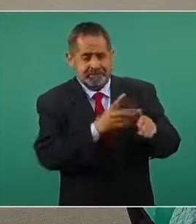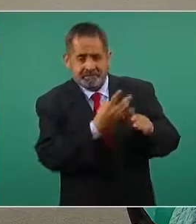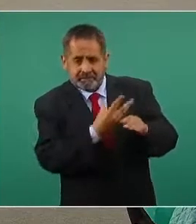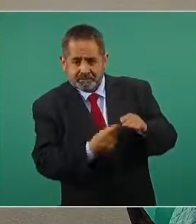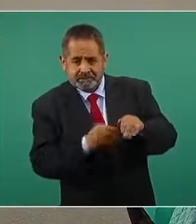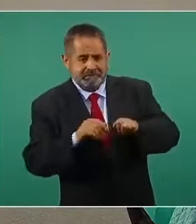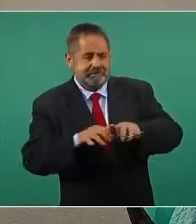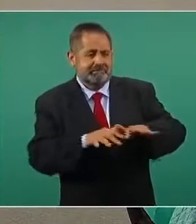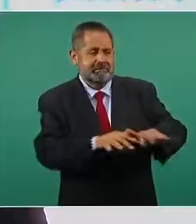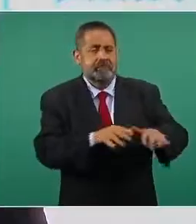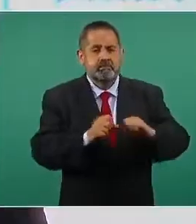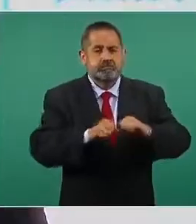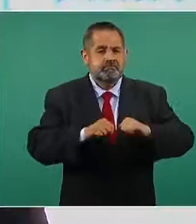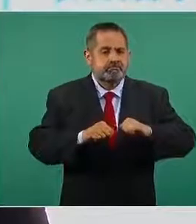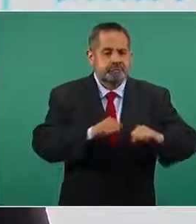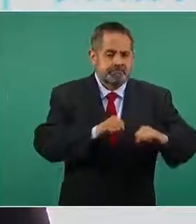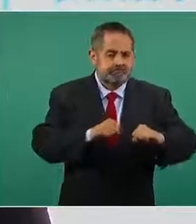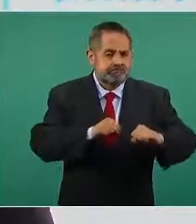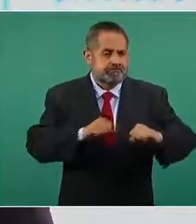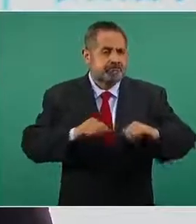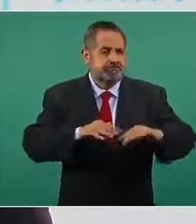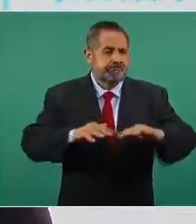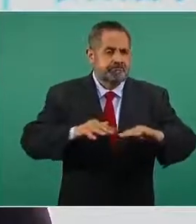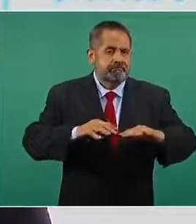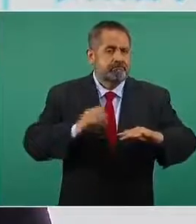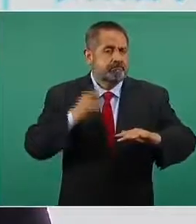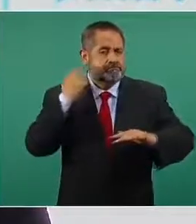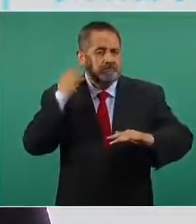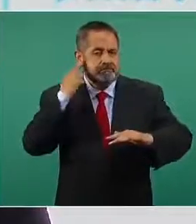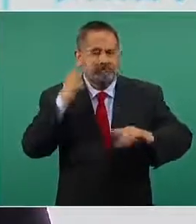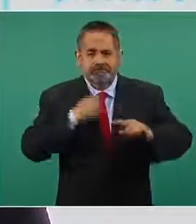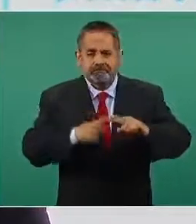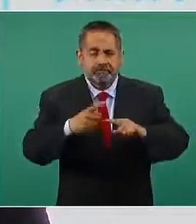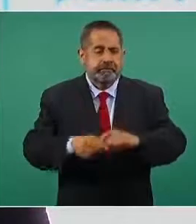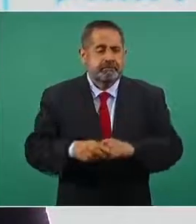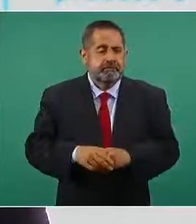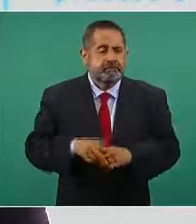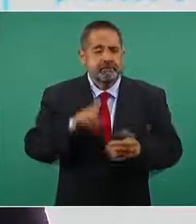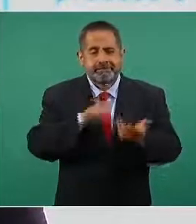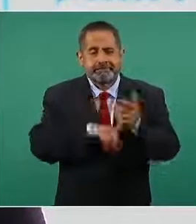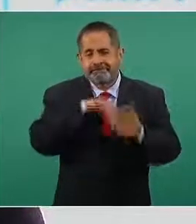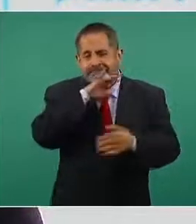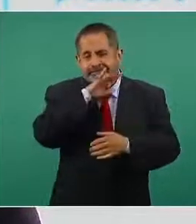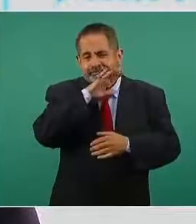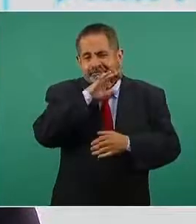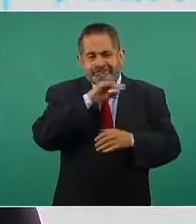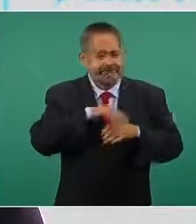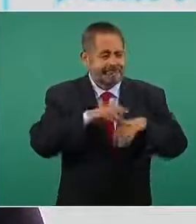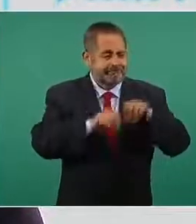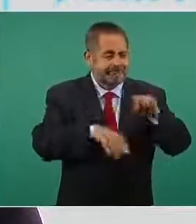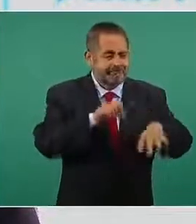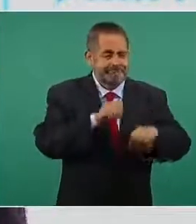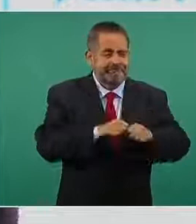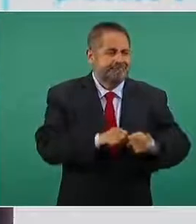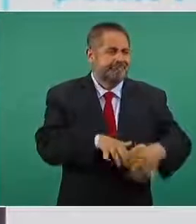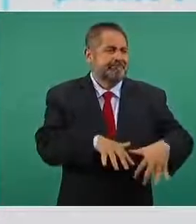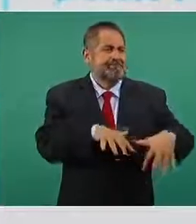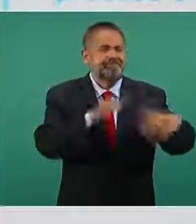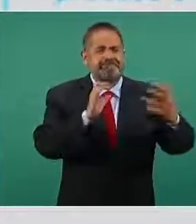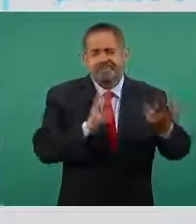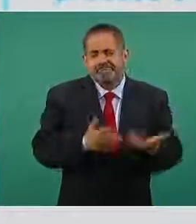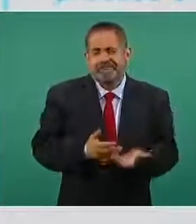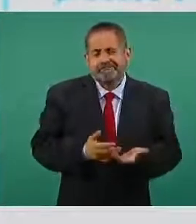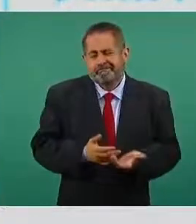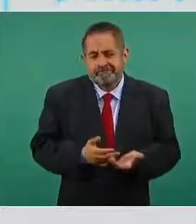vibraciones sísmicas y ruido por voladuras, contaminación por sustancias de proceso o materiales depositados. Y